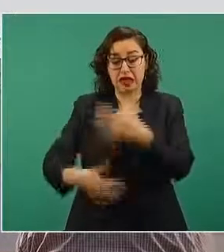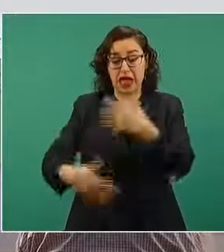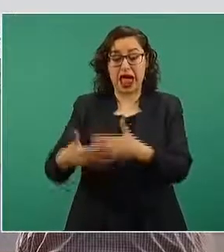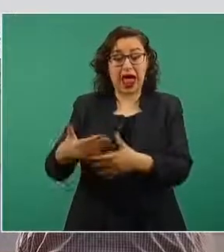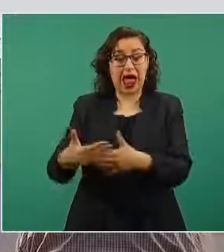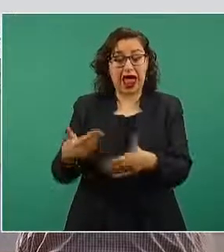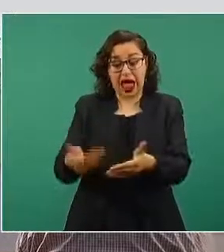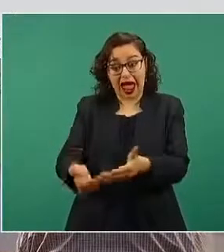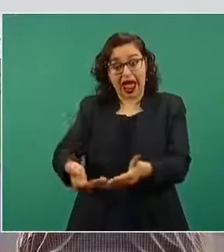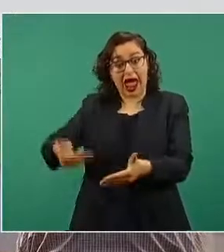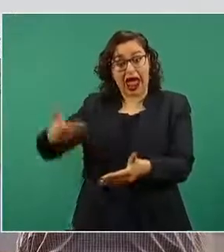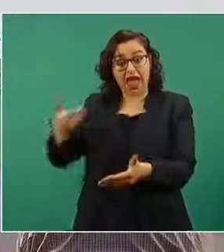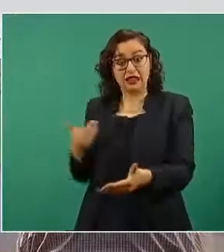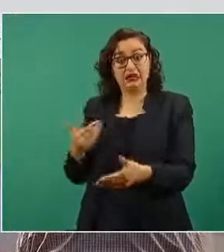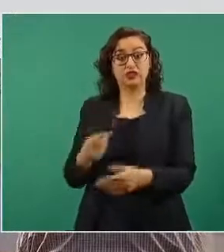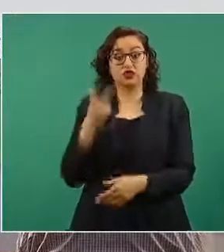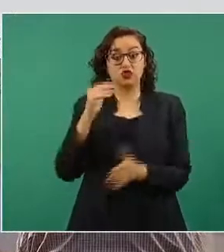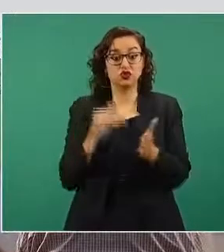casos que está aquí,